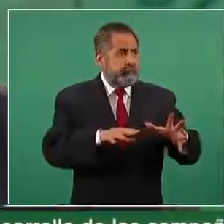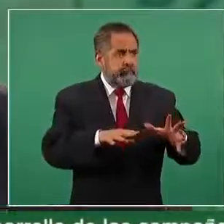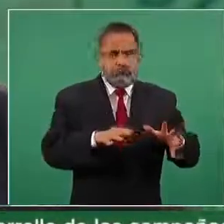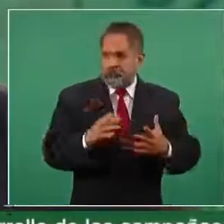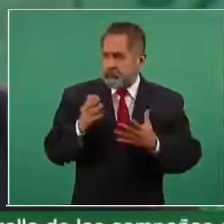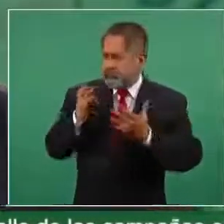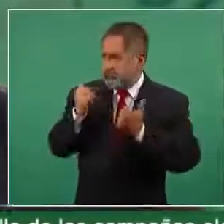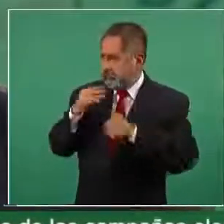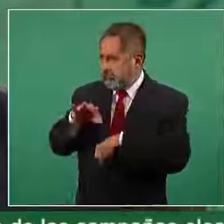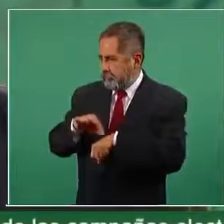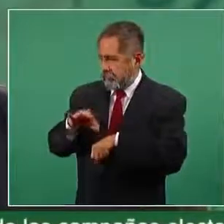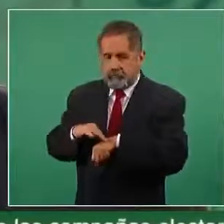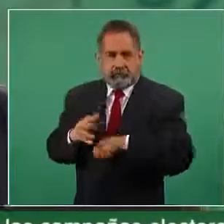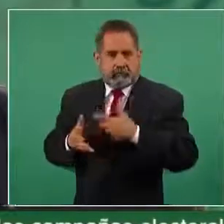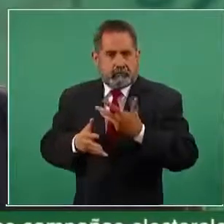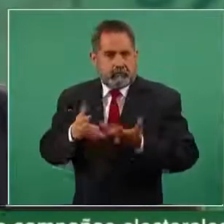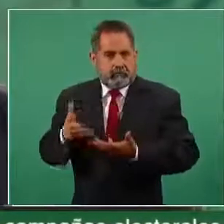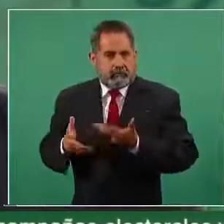sin médicos,